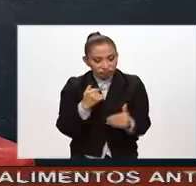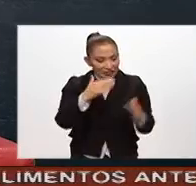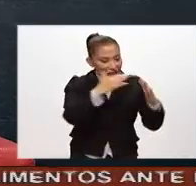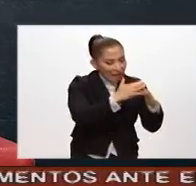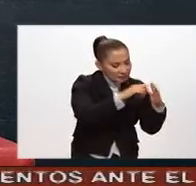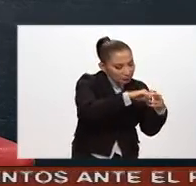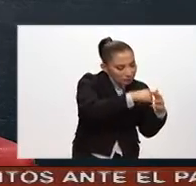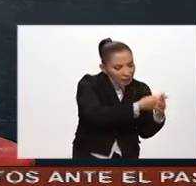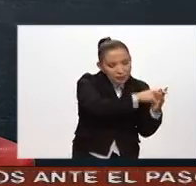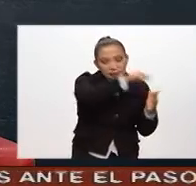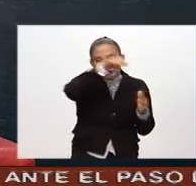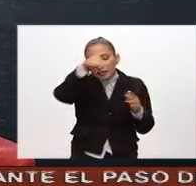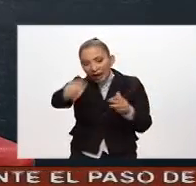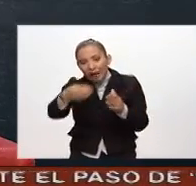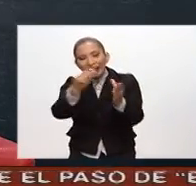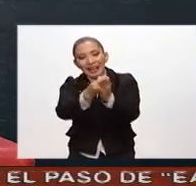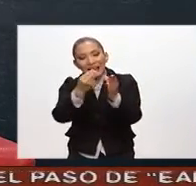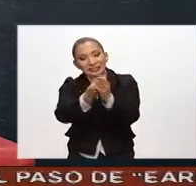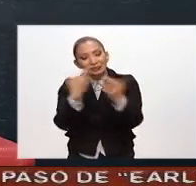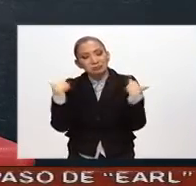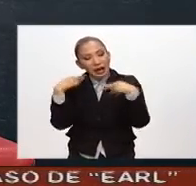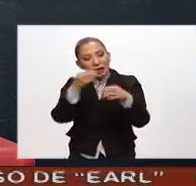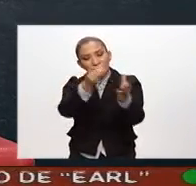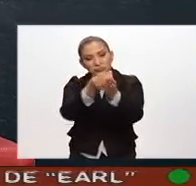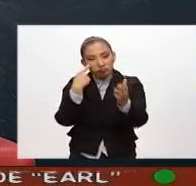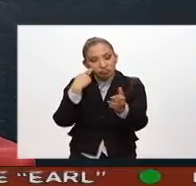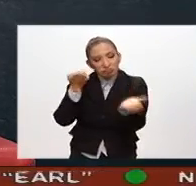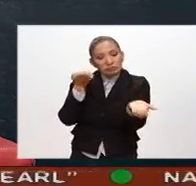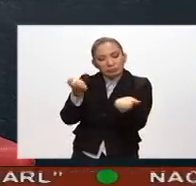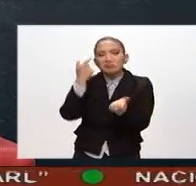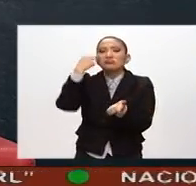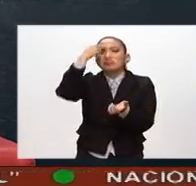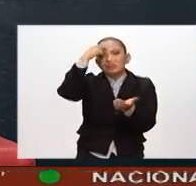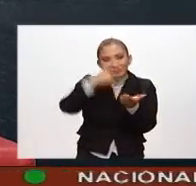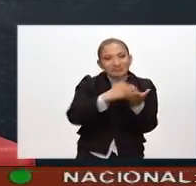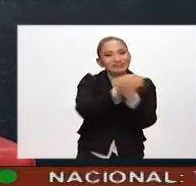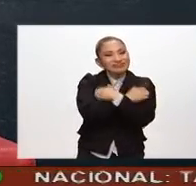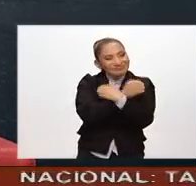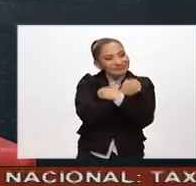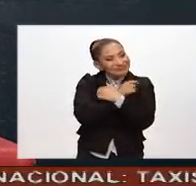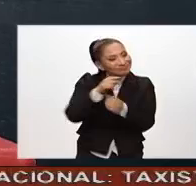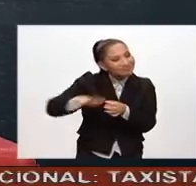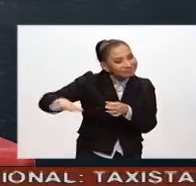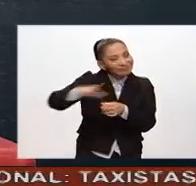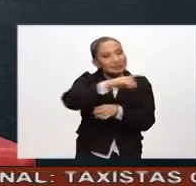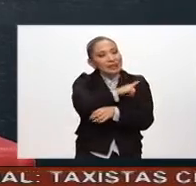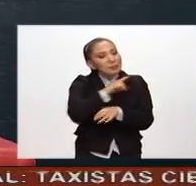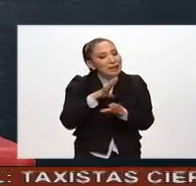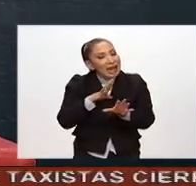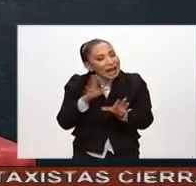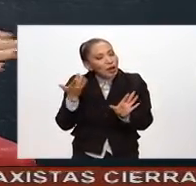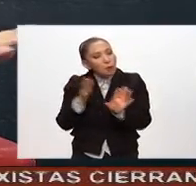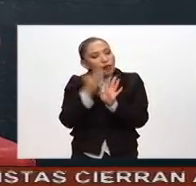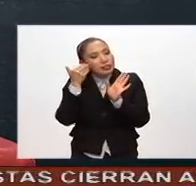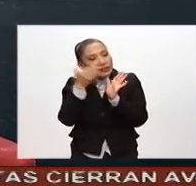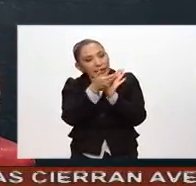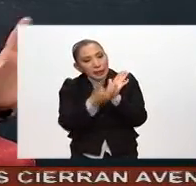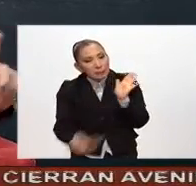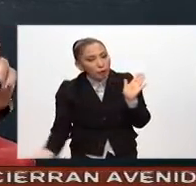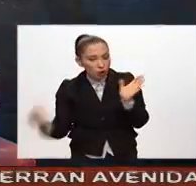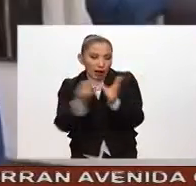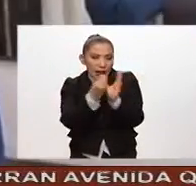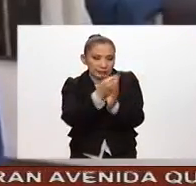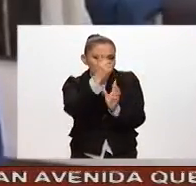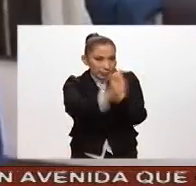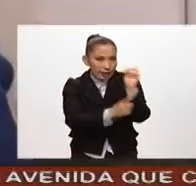hogar, hay que actuar desde las clases. Es decir, sí creemos que en la educación básica tendría que haber un periodo, además de la